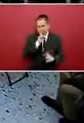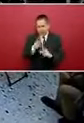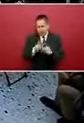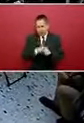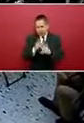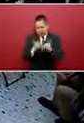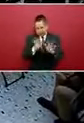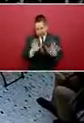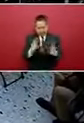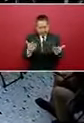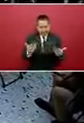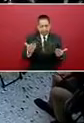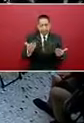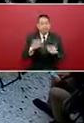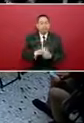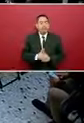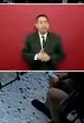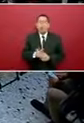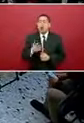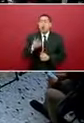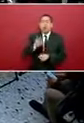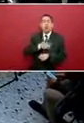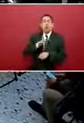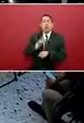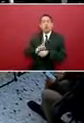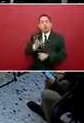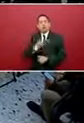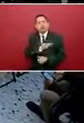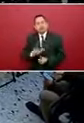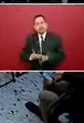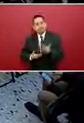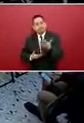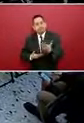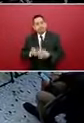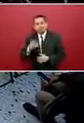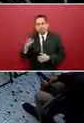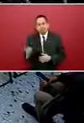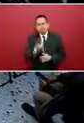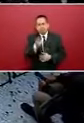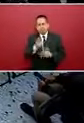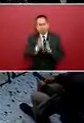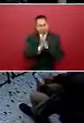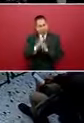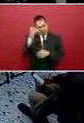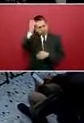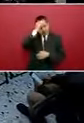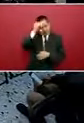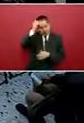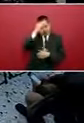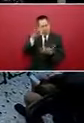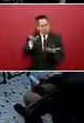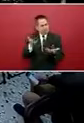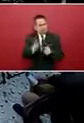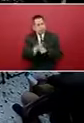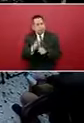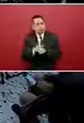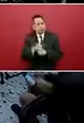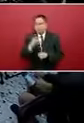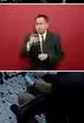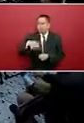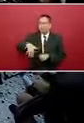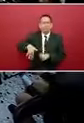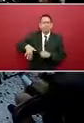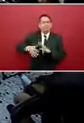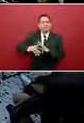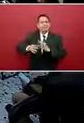Presidente. Buenos días. Comentarle sobre que nos diera su opinión sobre las declaraciones